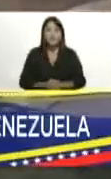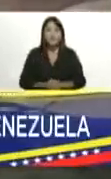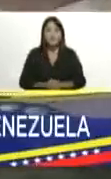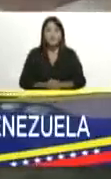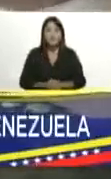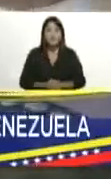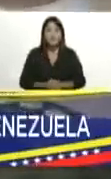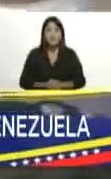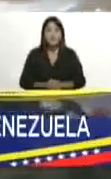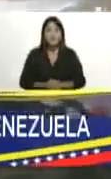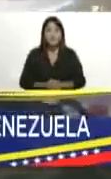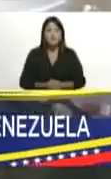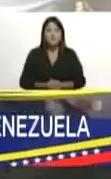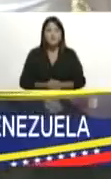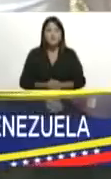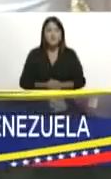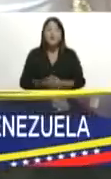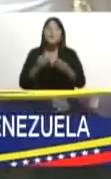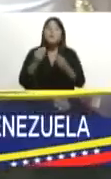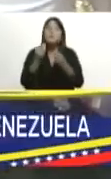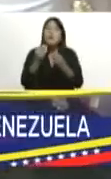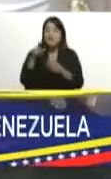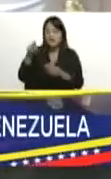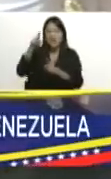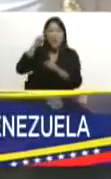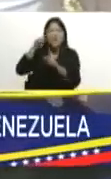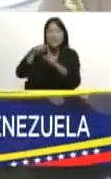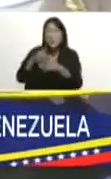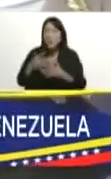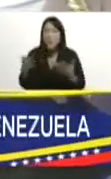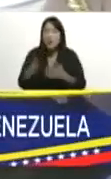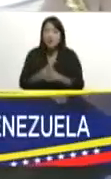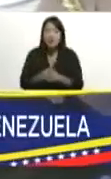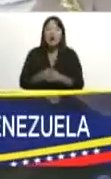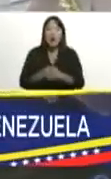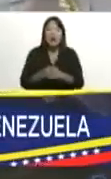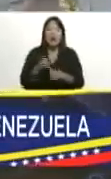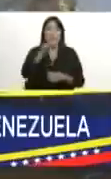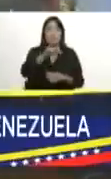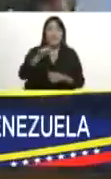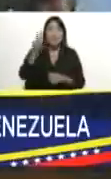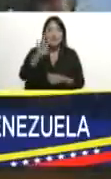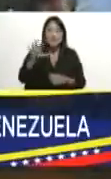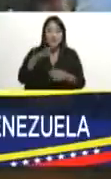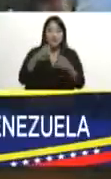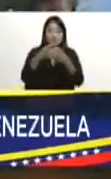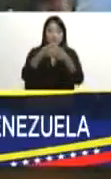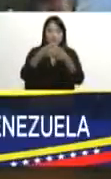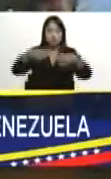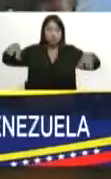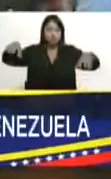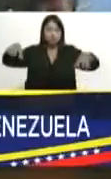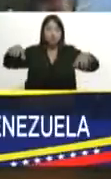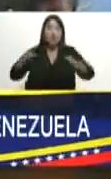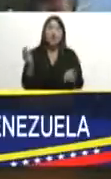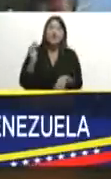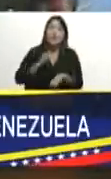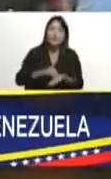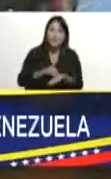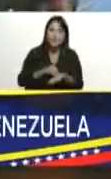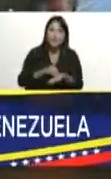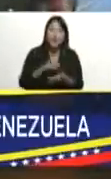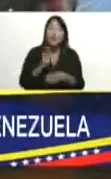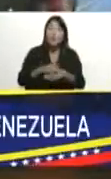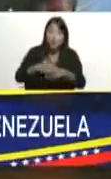perversos mecanismos, que persiguen como objetivo polarizar y fragmentar de nuevo a la sociedad de cara a